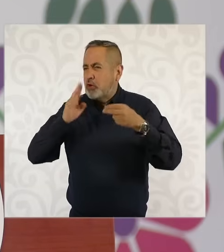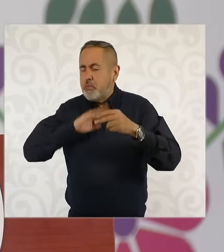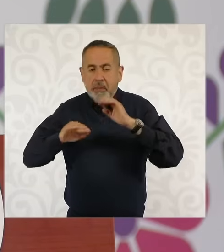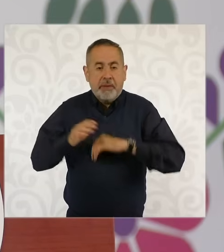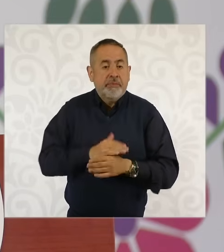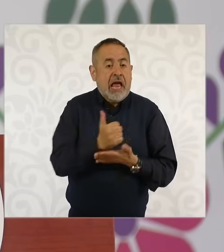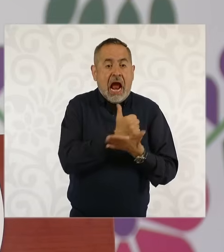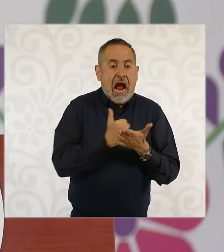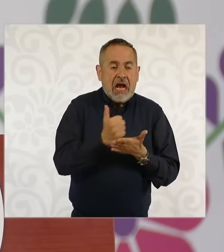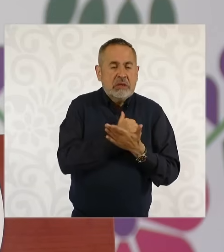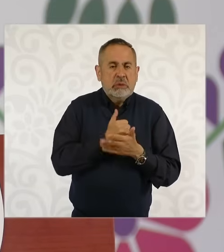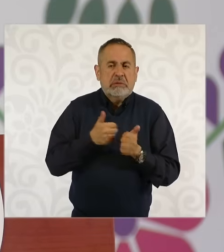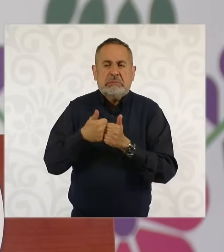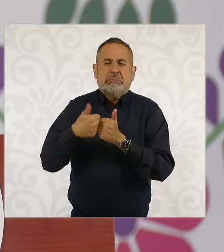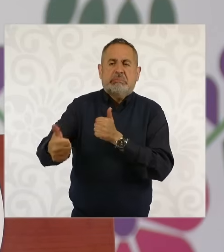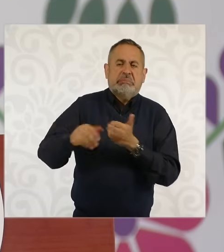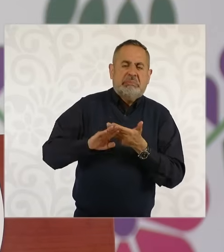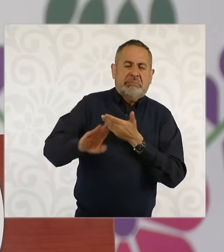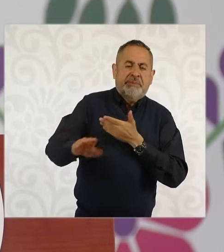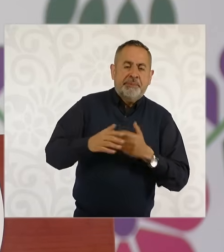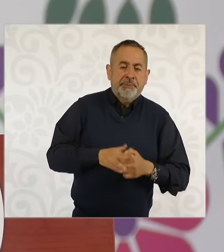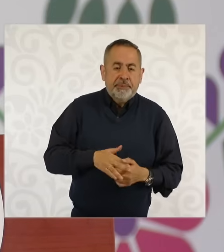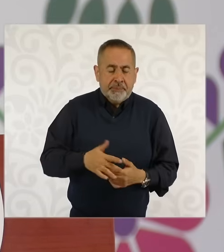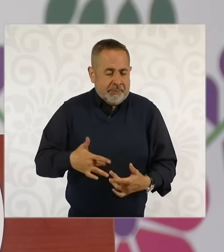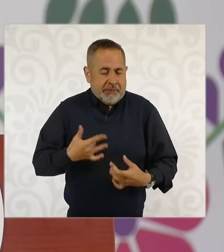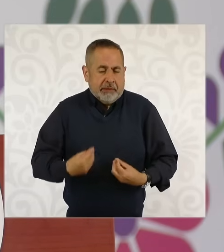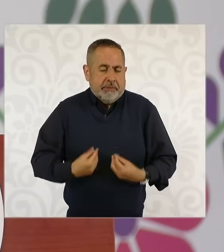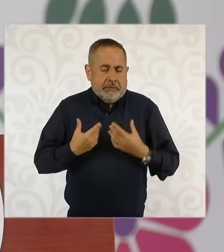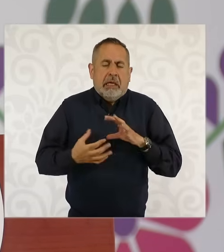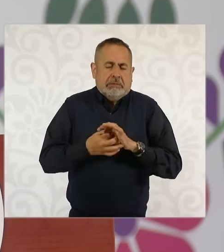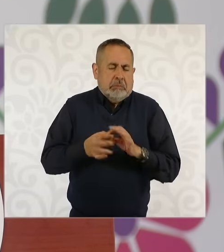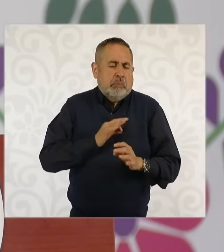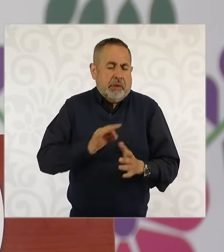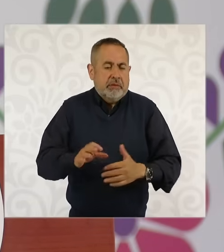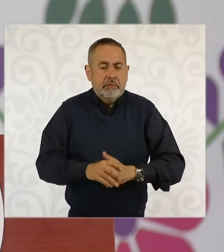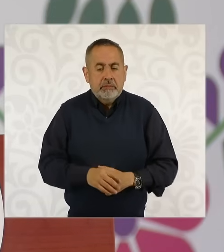marino, distancia. La ternura también puede ser de ese azul.